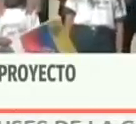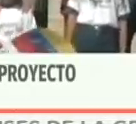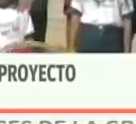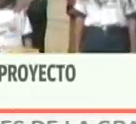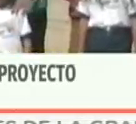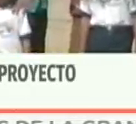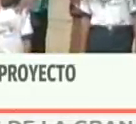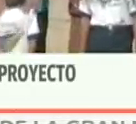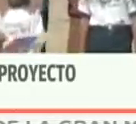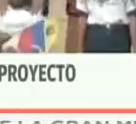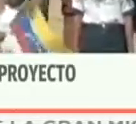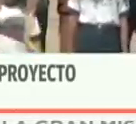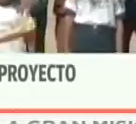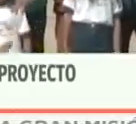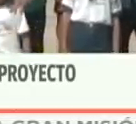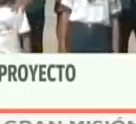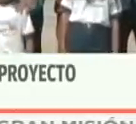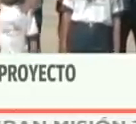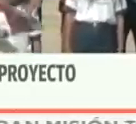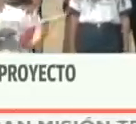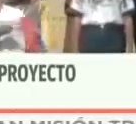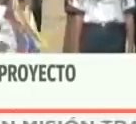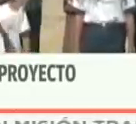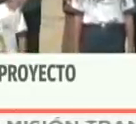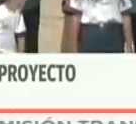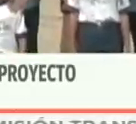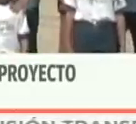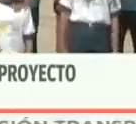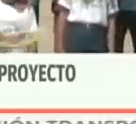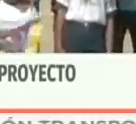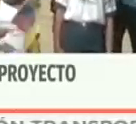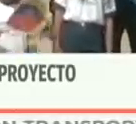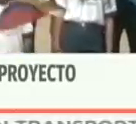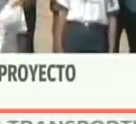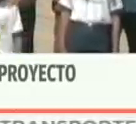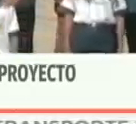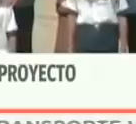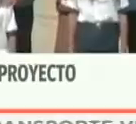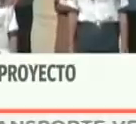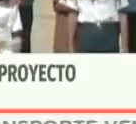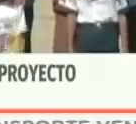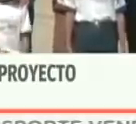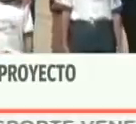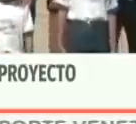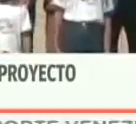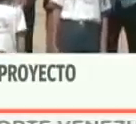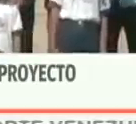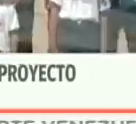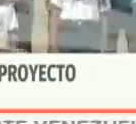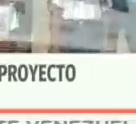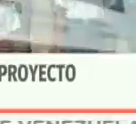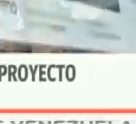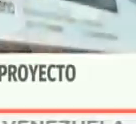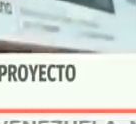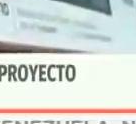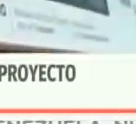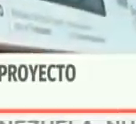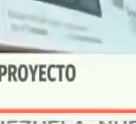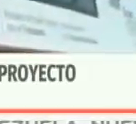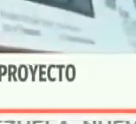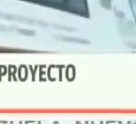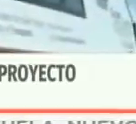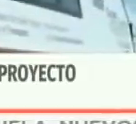lleva a cabo la gran misión transporte que usted dirige, presidente Nicolás Maduro, y desde acá, con estos dos nuevos